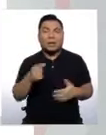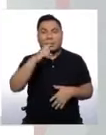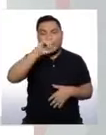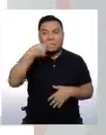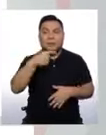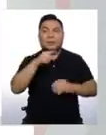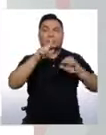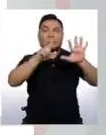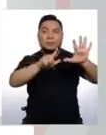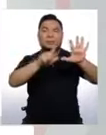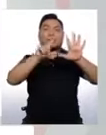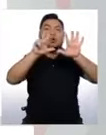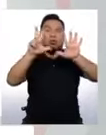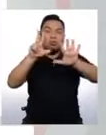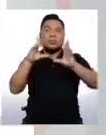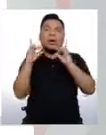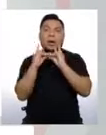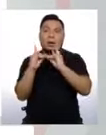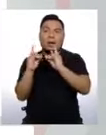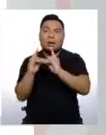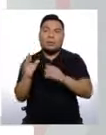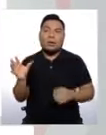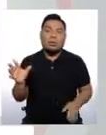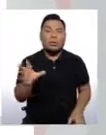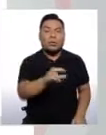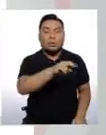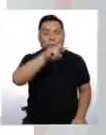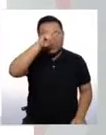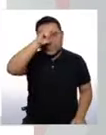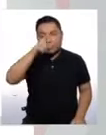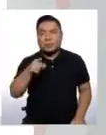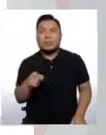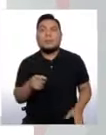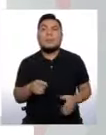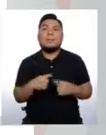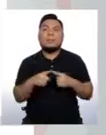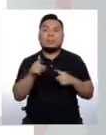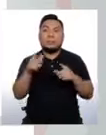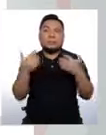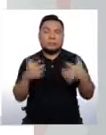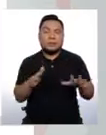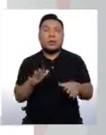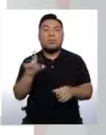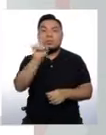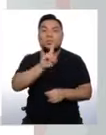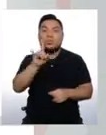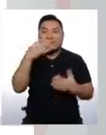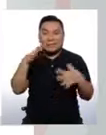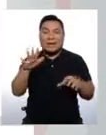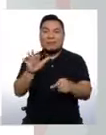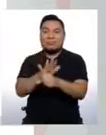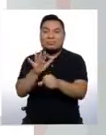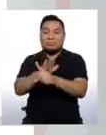y ocho camas sucia a nivel nacional pero ya está utilizadas